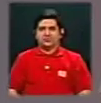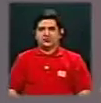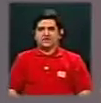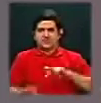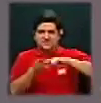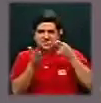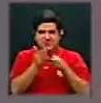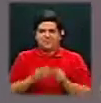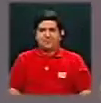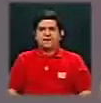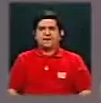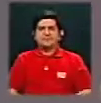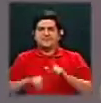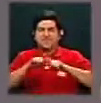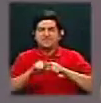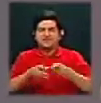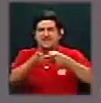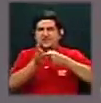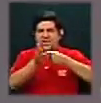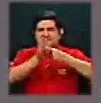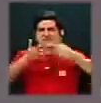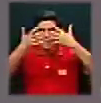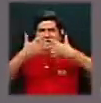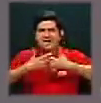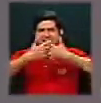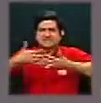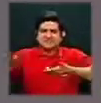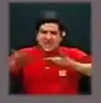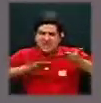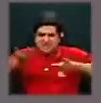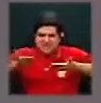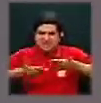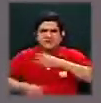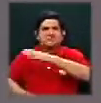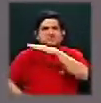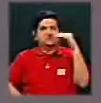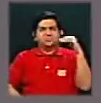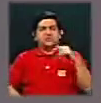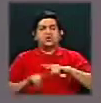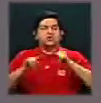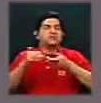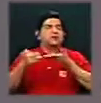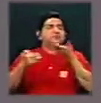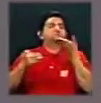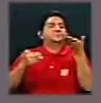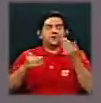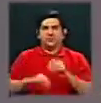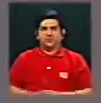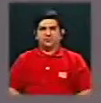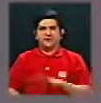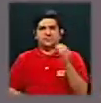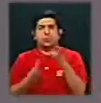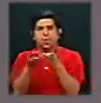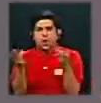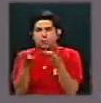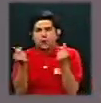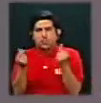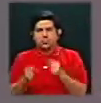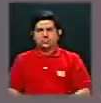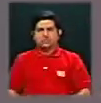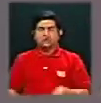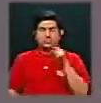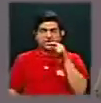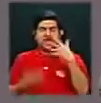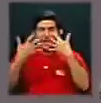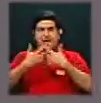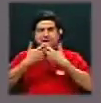a través de la demanda de esas empresas por servicios o por bienes, por productos generados por